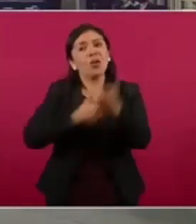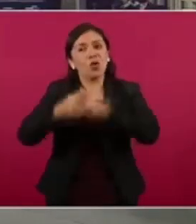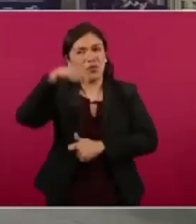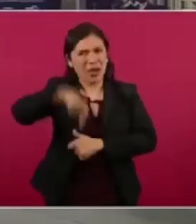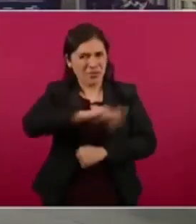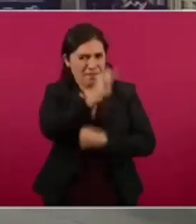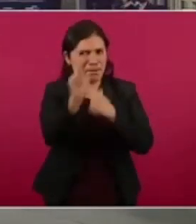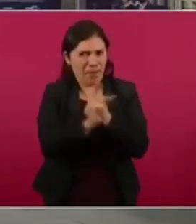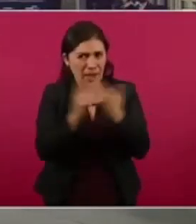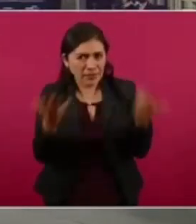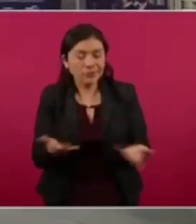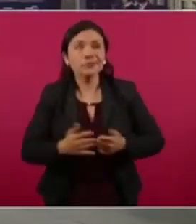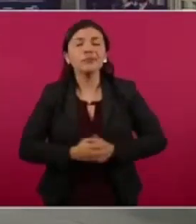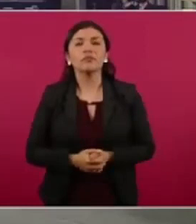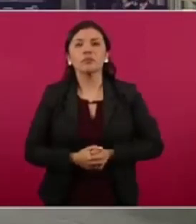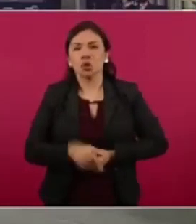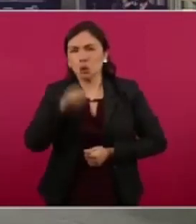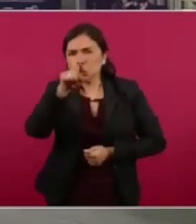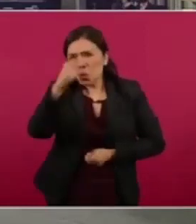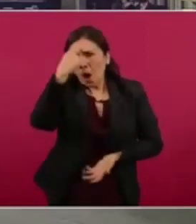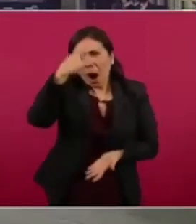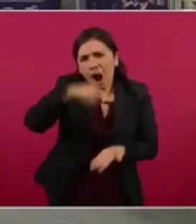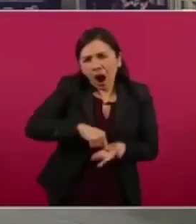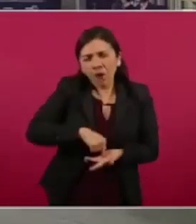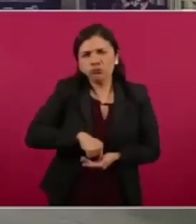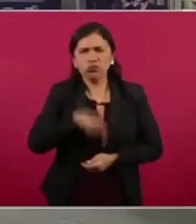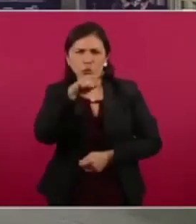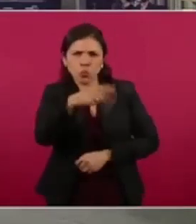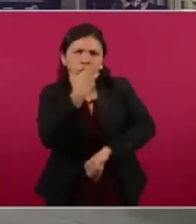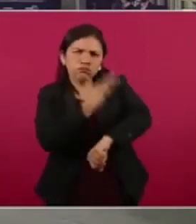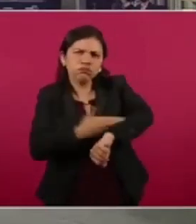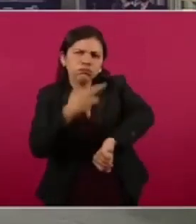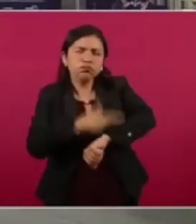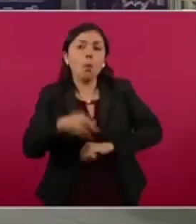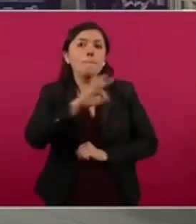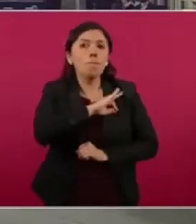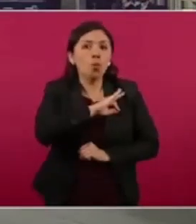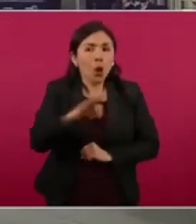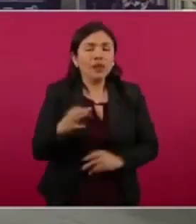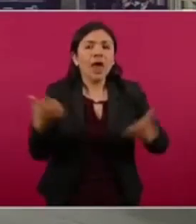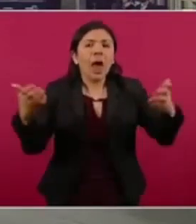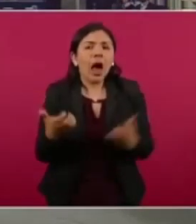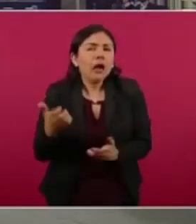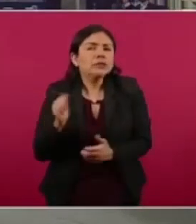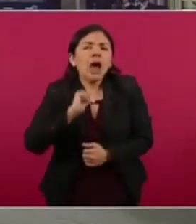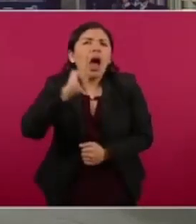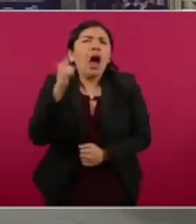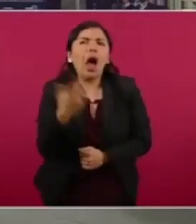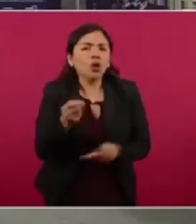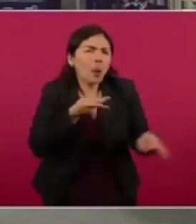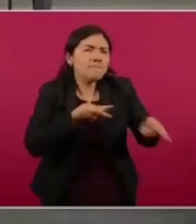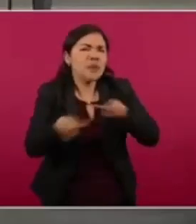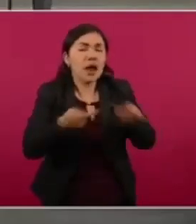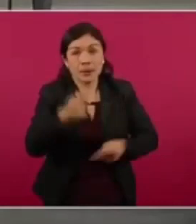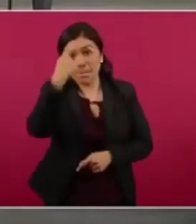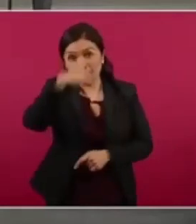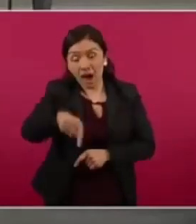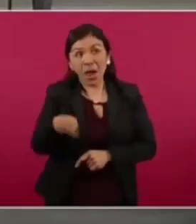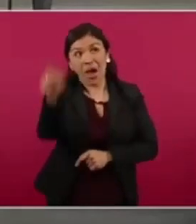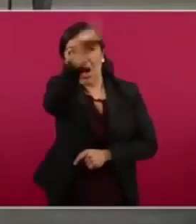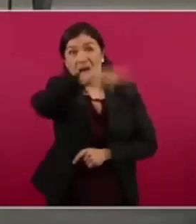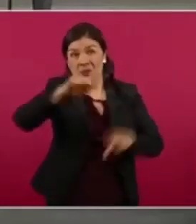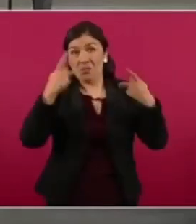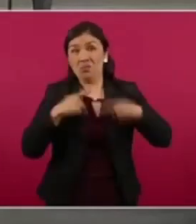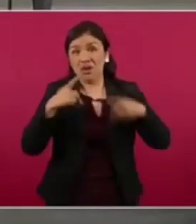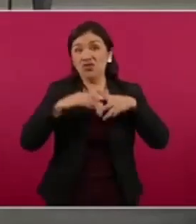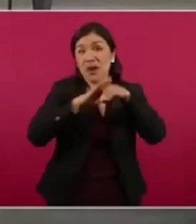¿Es posible que usted pueda generar alguna iniciativa para que esta